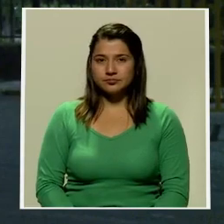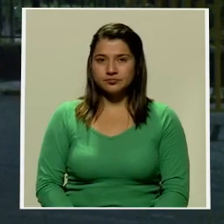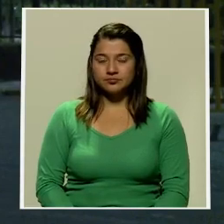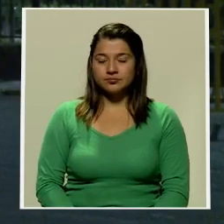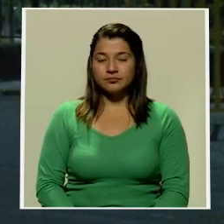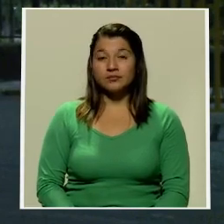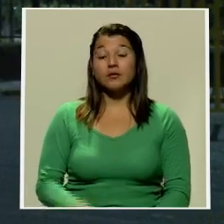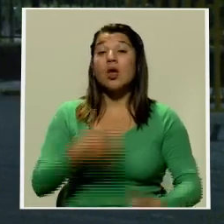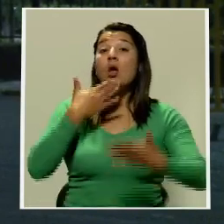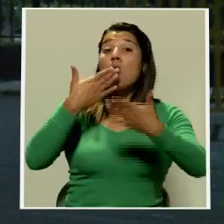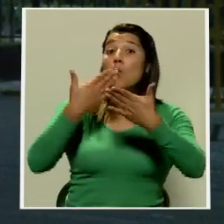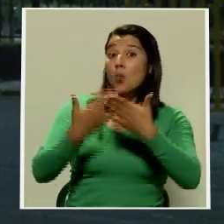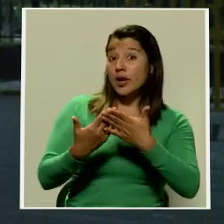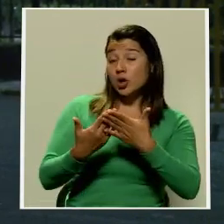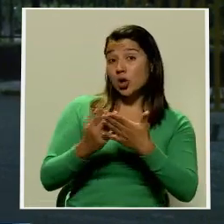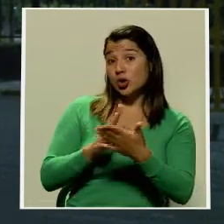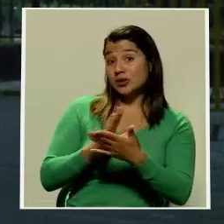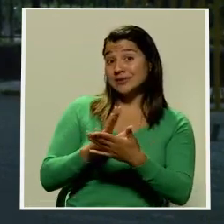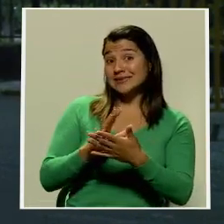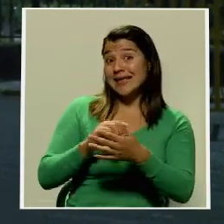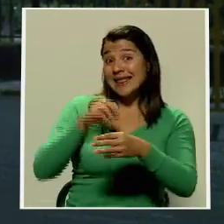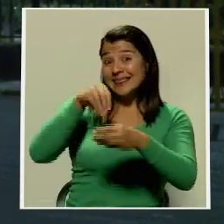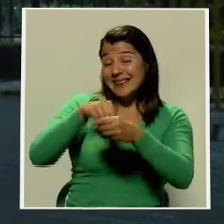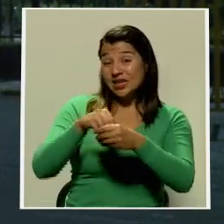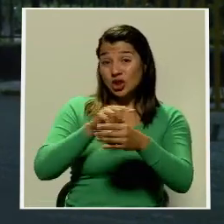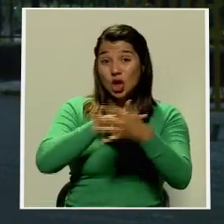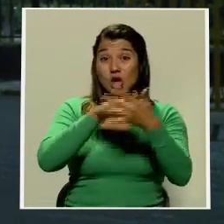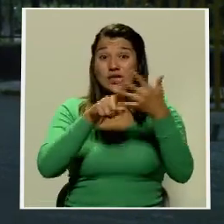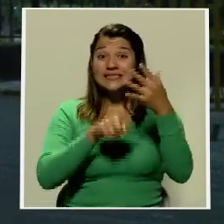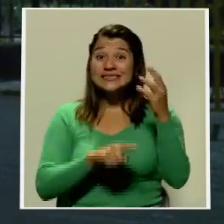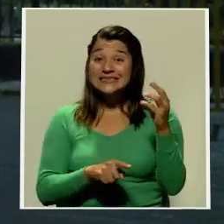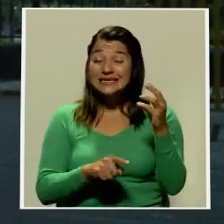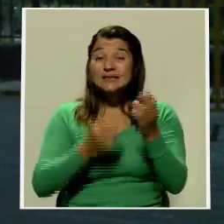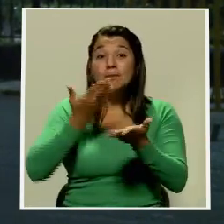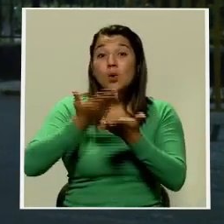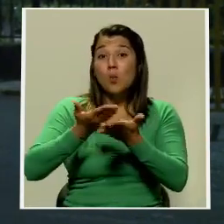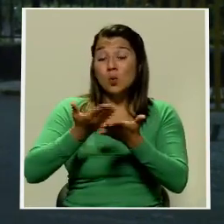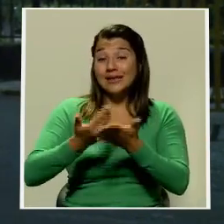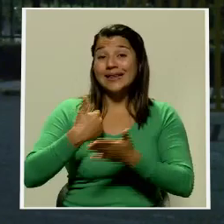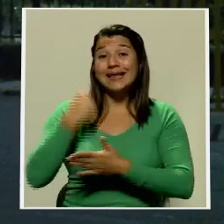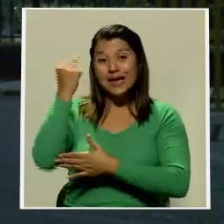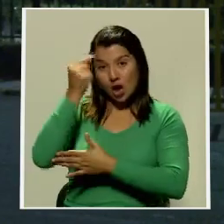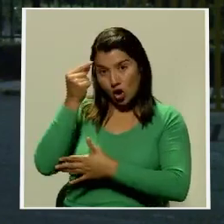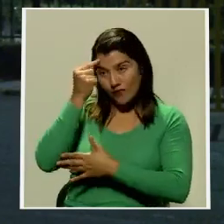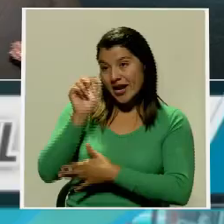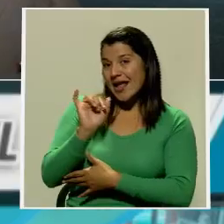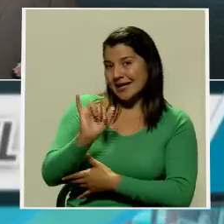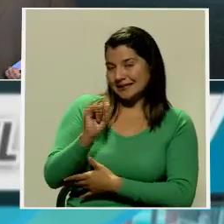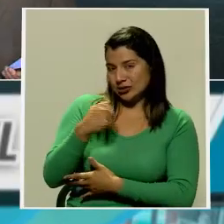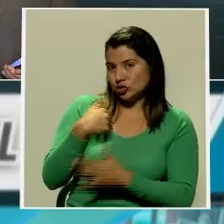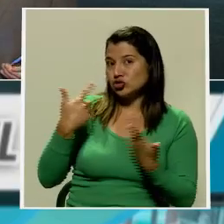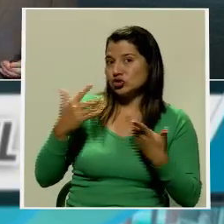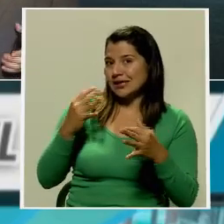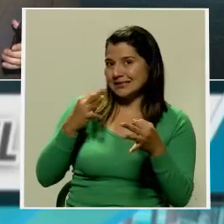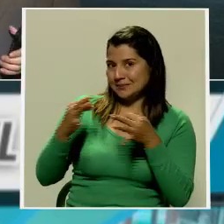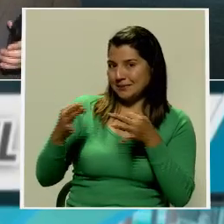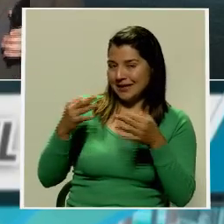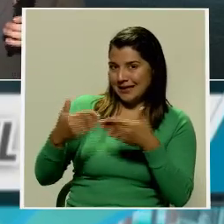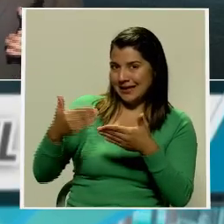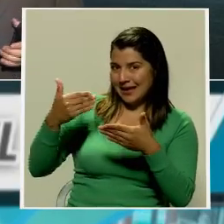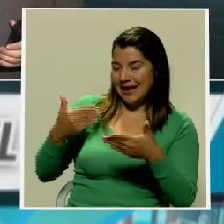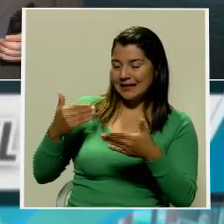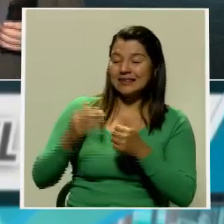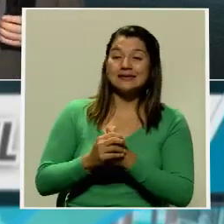Bueno, Ernesto y televidentes, parte de esas 6 propuestas que se hablan al final de esa nota son de esas que les mencionaba anteriormente y que